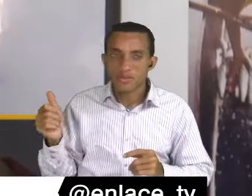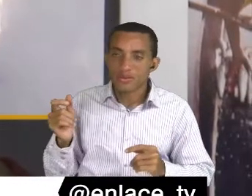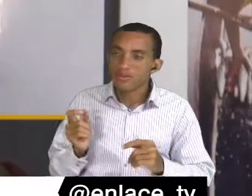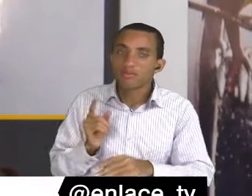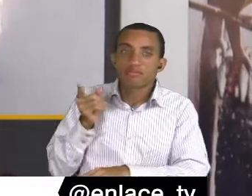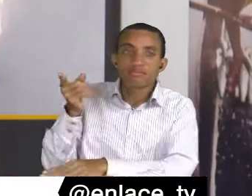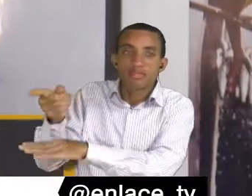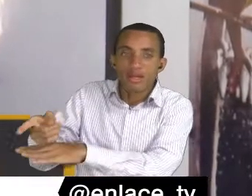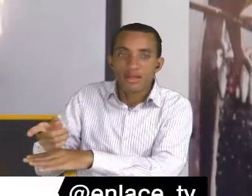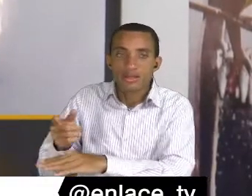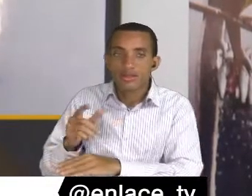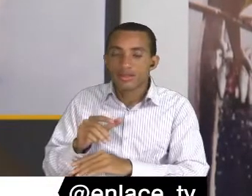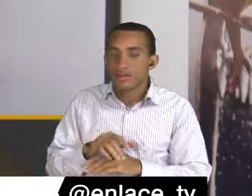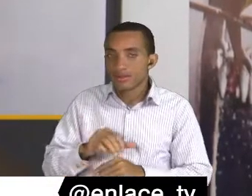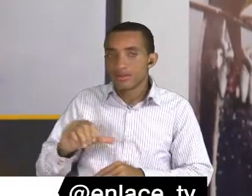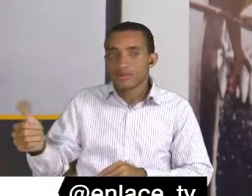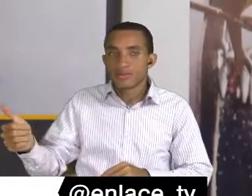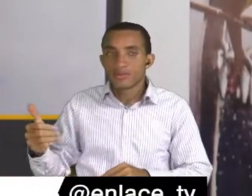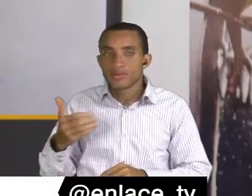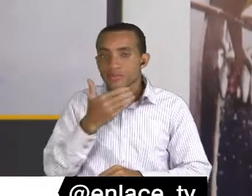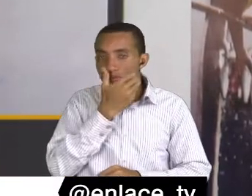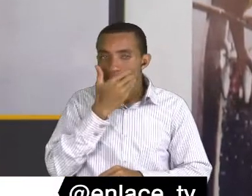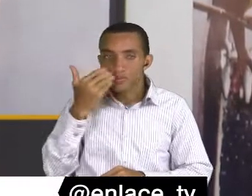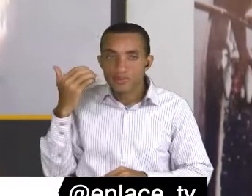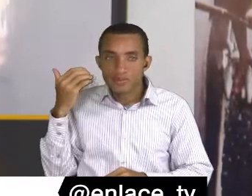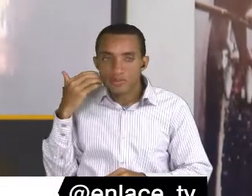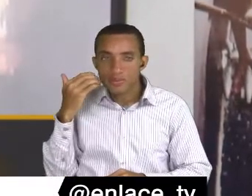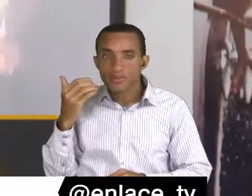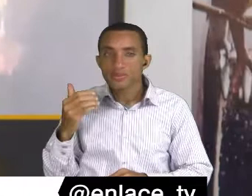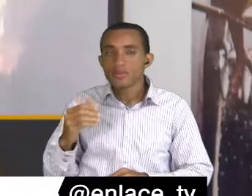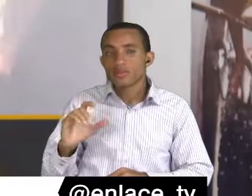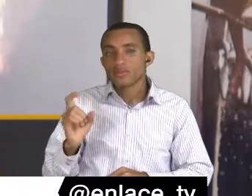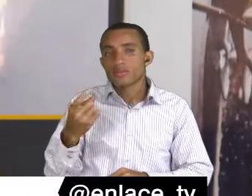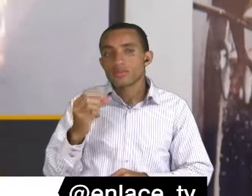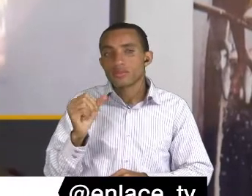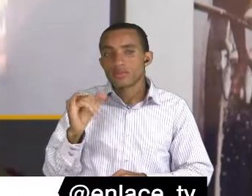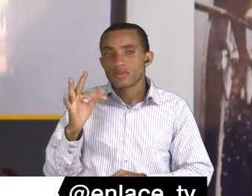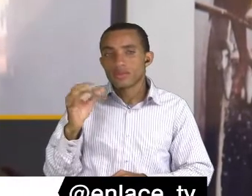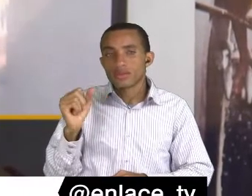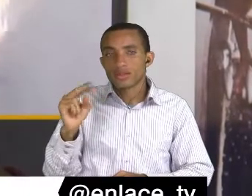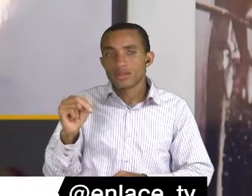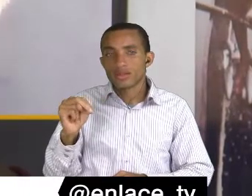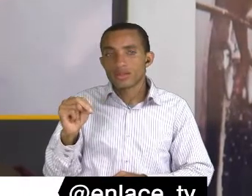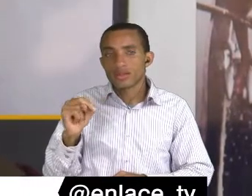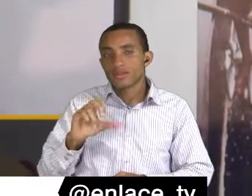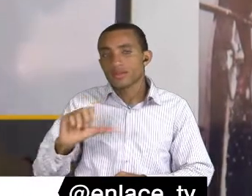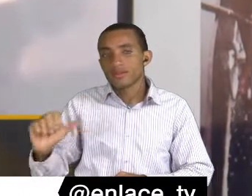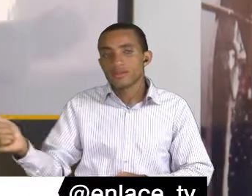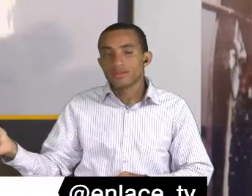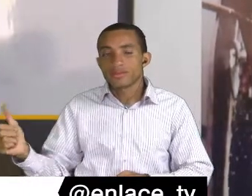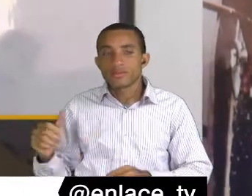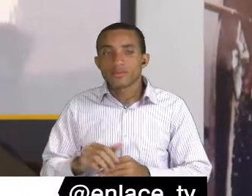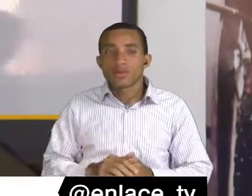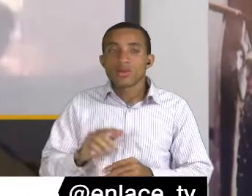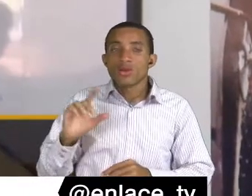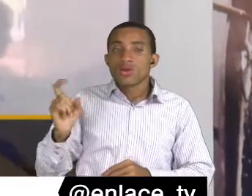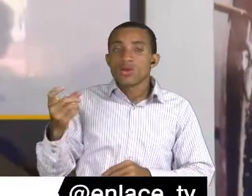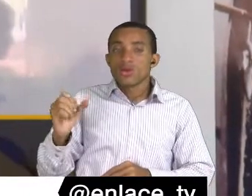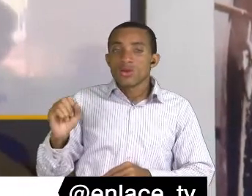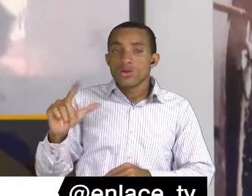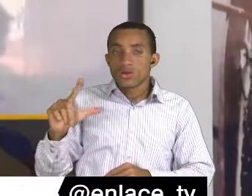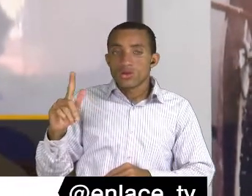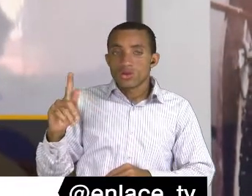del Golfo o las autodefensas gaitanistas. También la información que nos ha llegado es que él